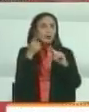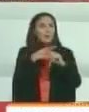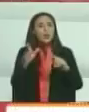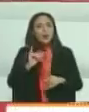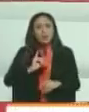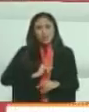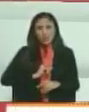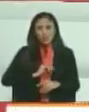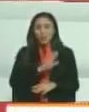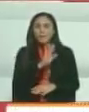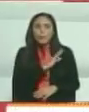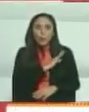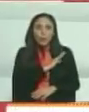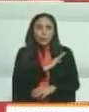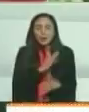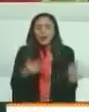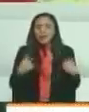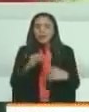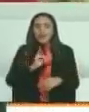a robar nunca.